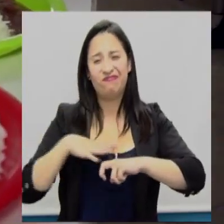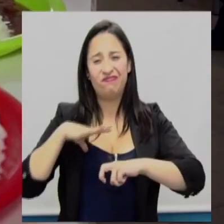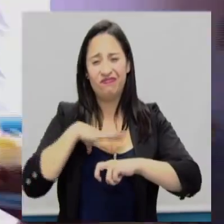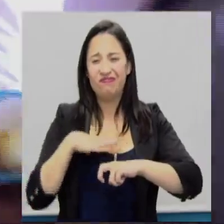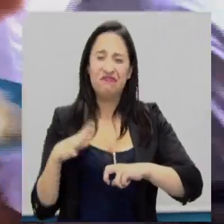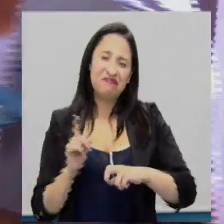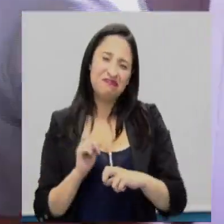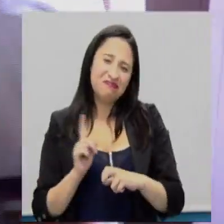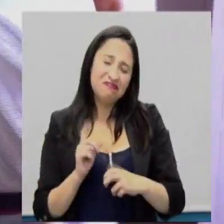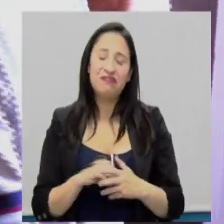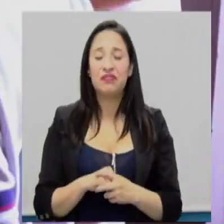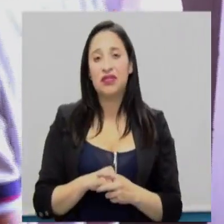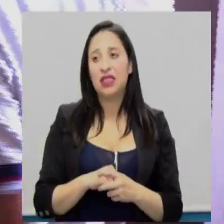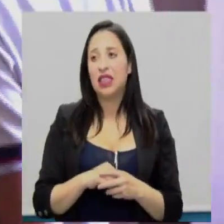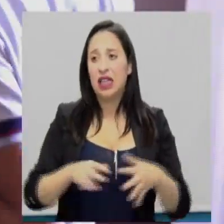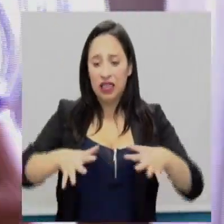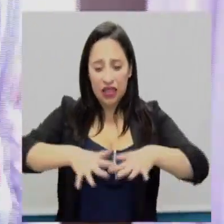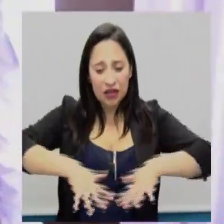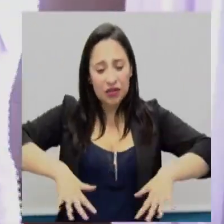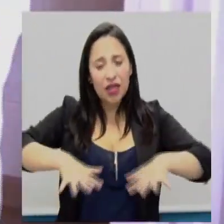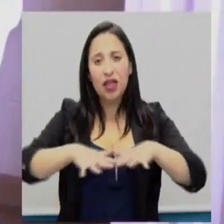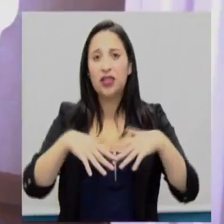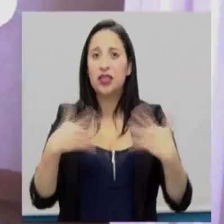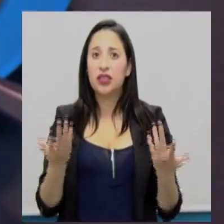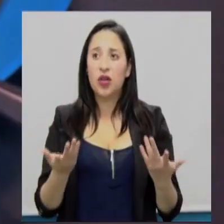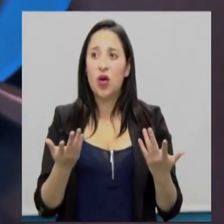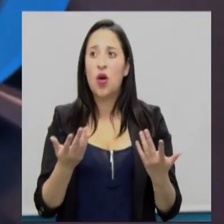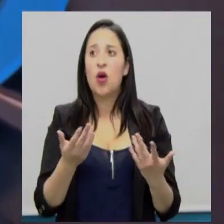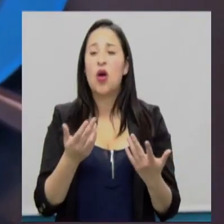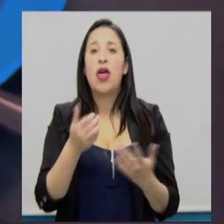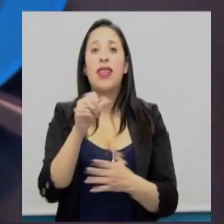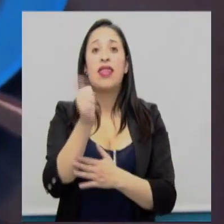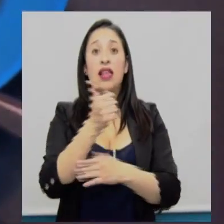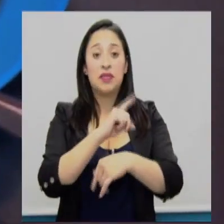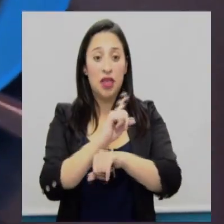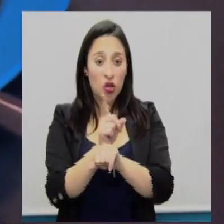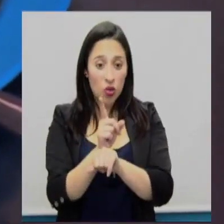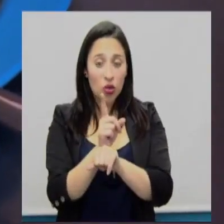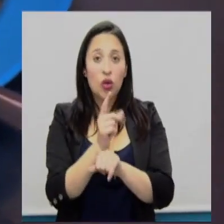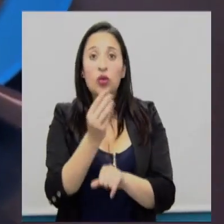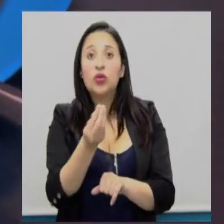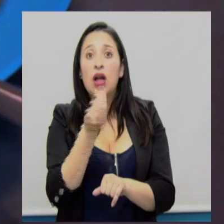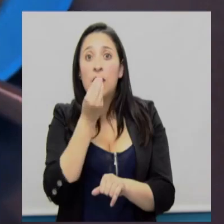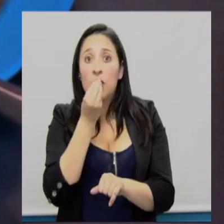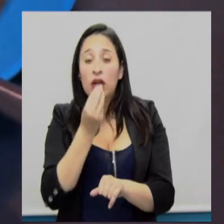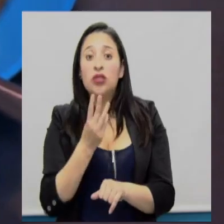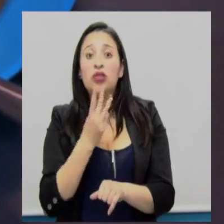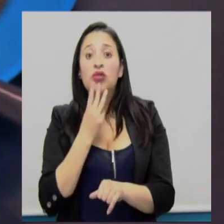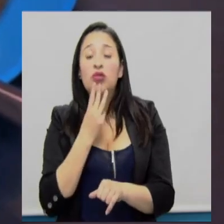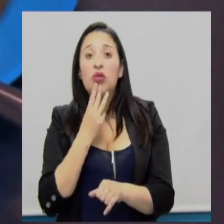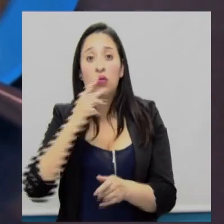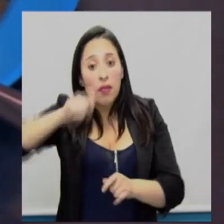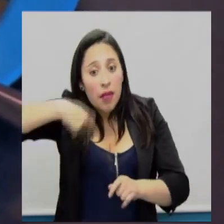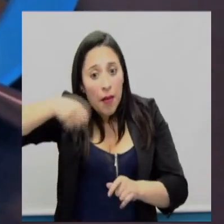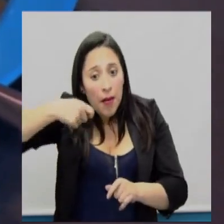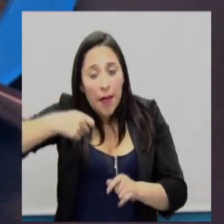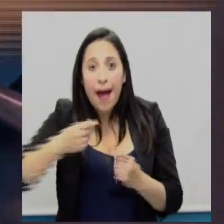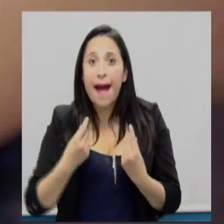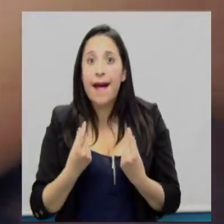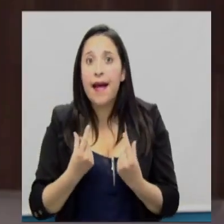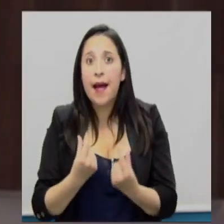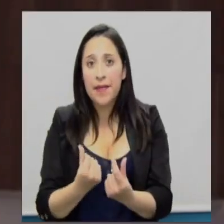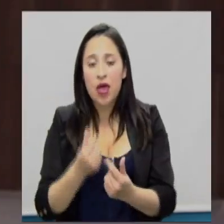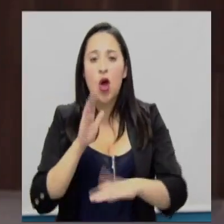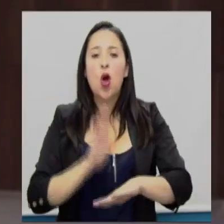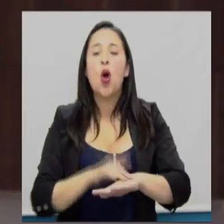nos alimentamos, porque como tal no tenemos sino como 10 minutos para poder almorzar. Entonces, y